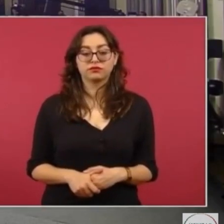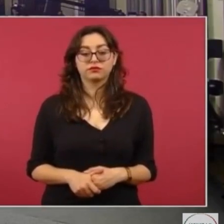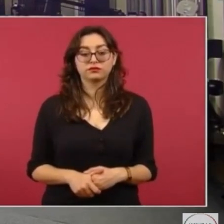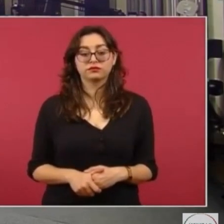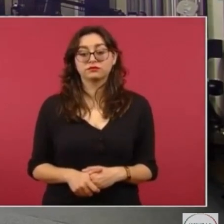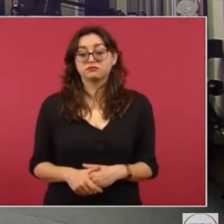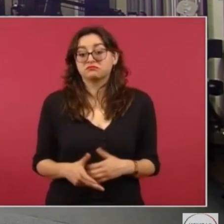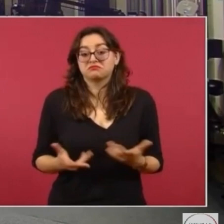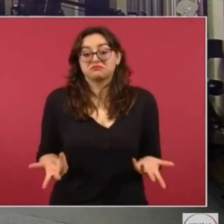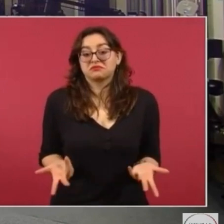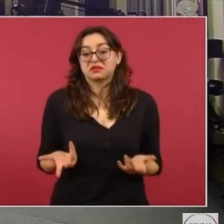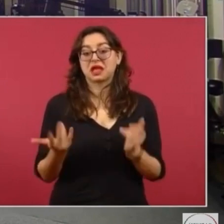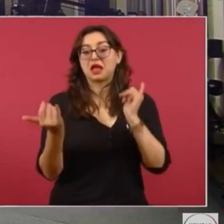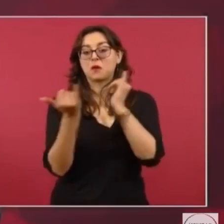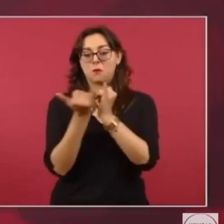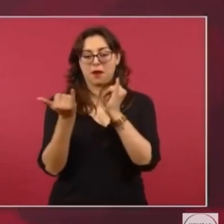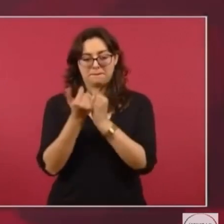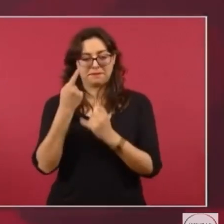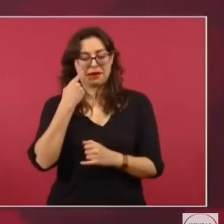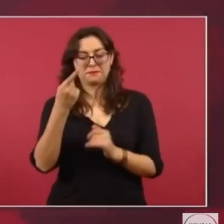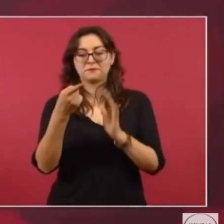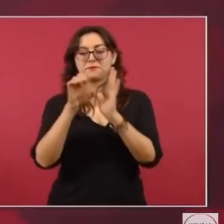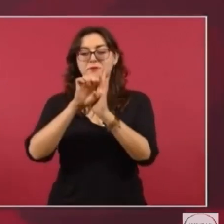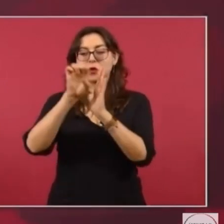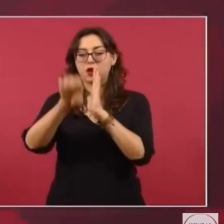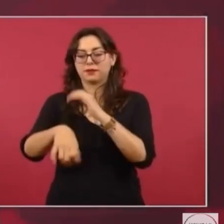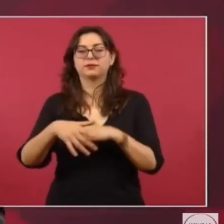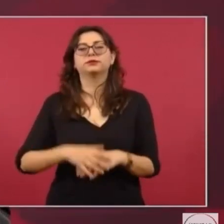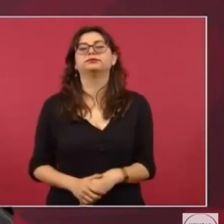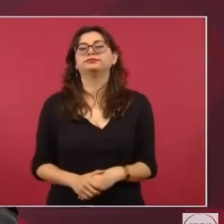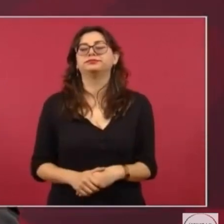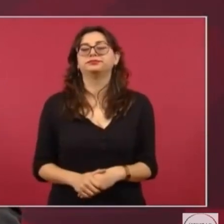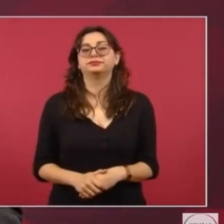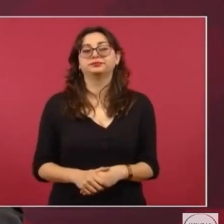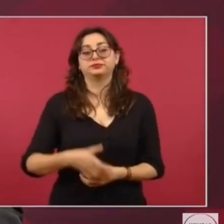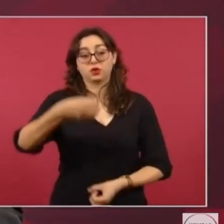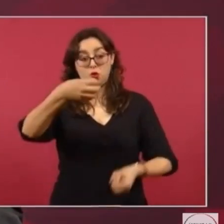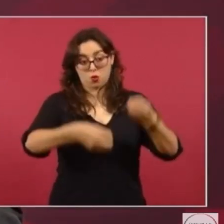proteger a jueces y a magistrados,